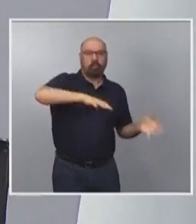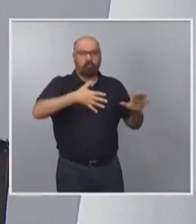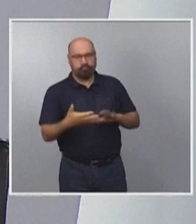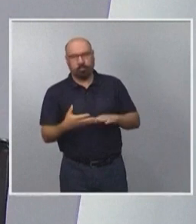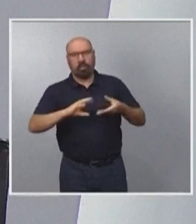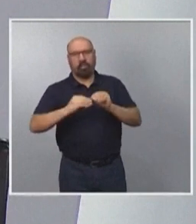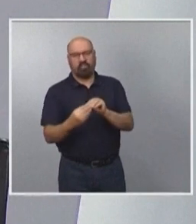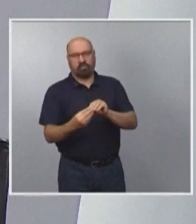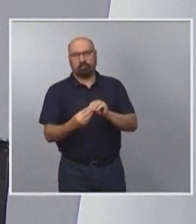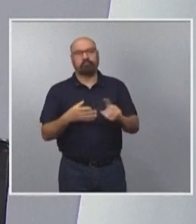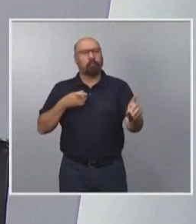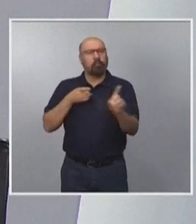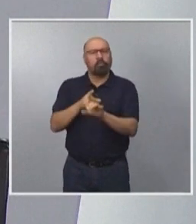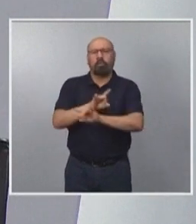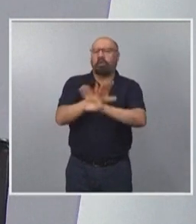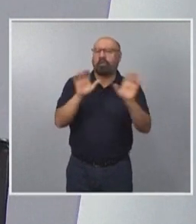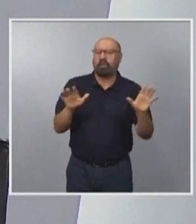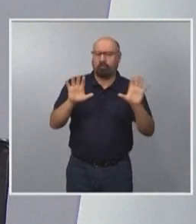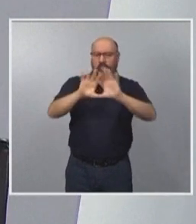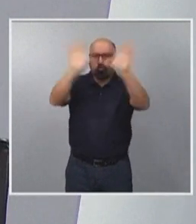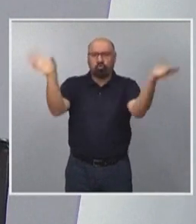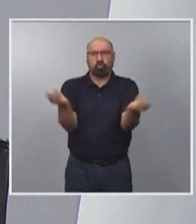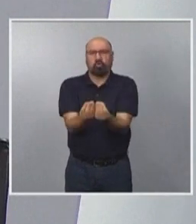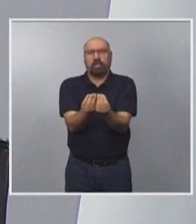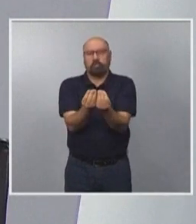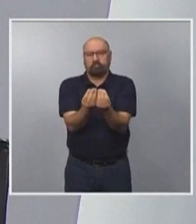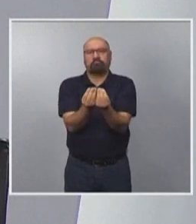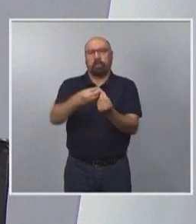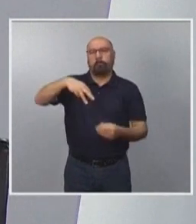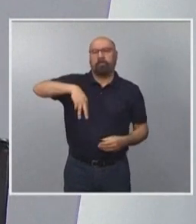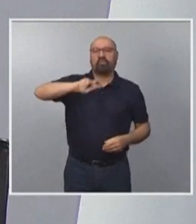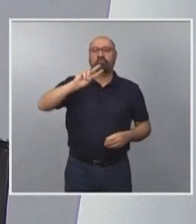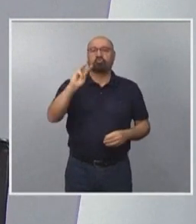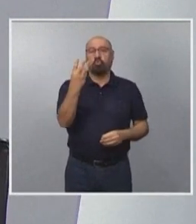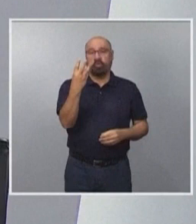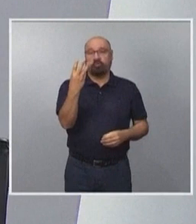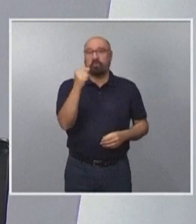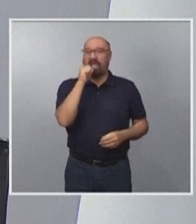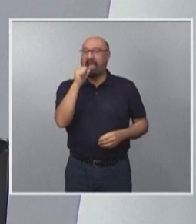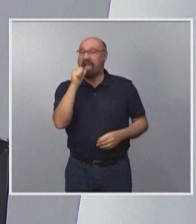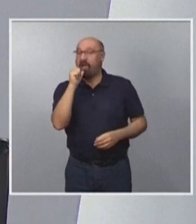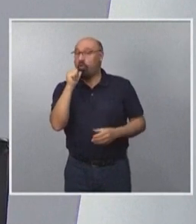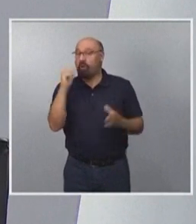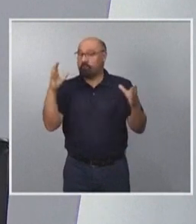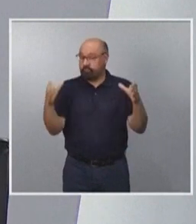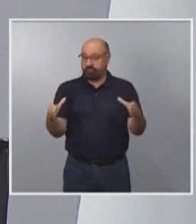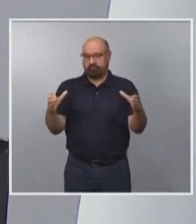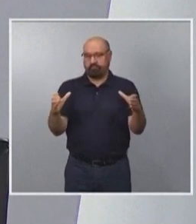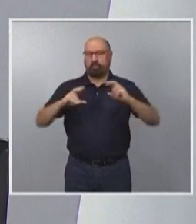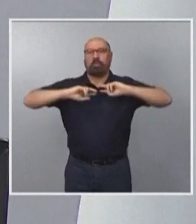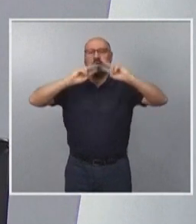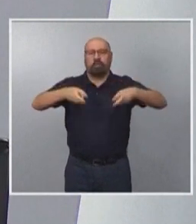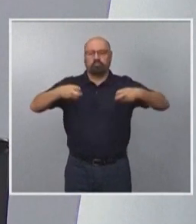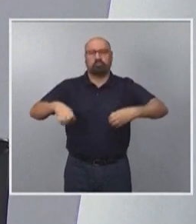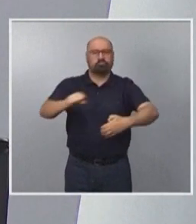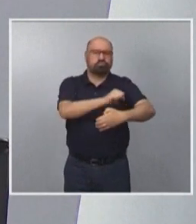Nuestro objetivo es que el volumen de agua que España utiliza de esta fuente no convencional, reutilización